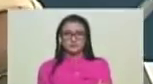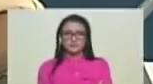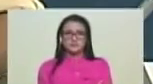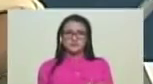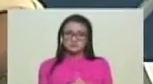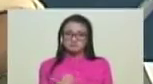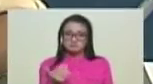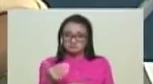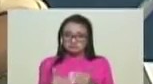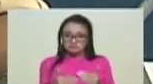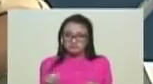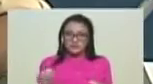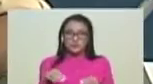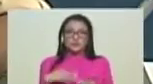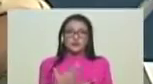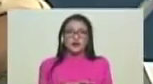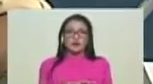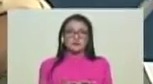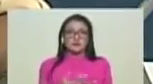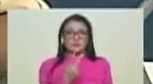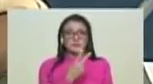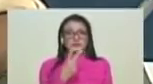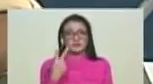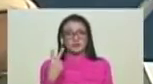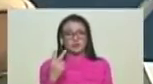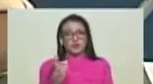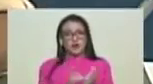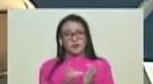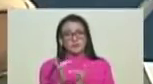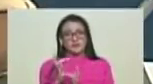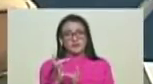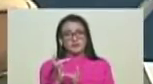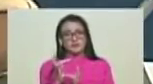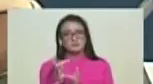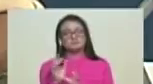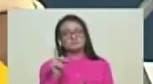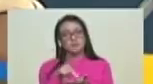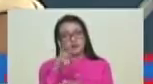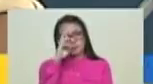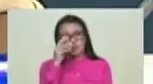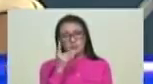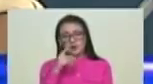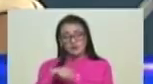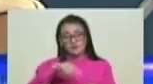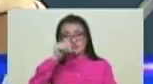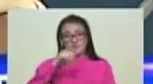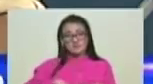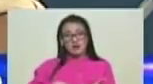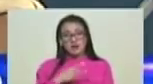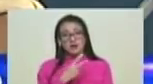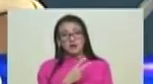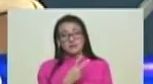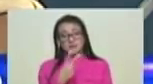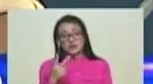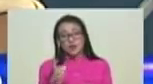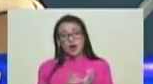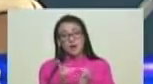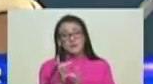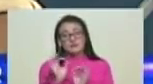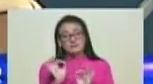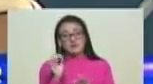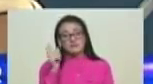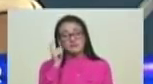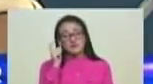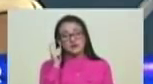poniendo de acuerdo hasta la fecha del 22 de abril. Y nos fuimos a República Dominicana a firmar el 22 de abril como fecha de las elecciones